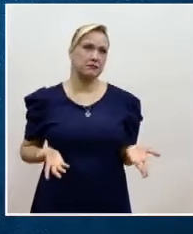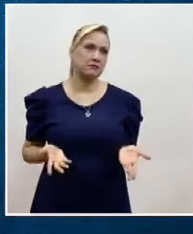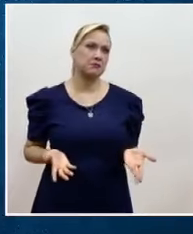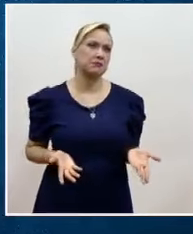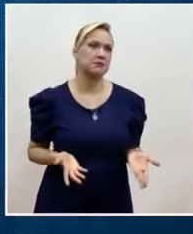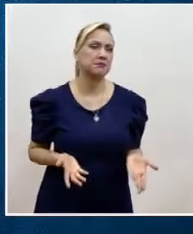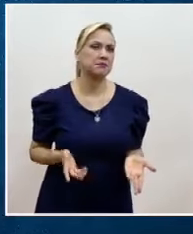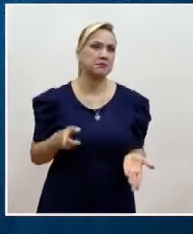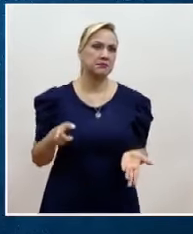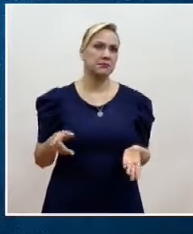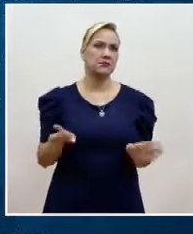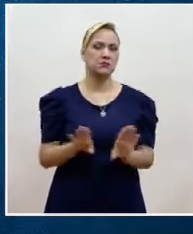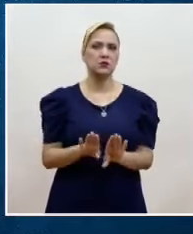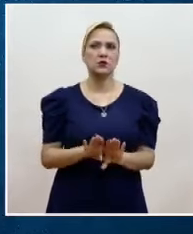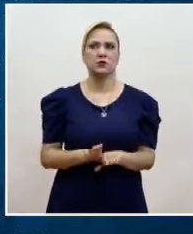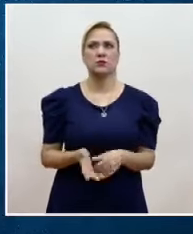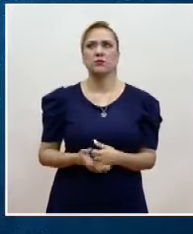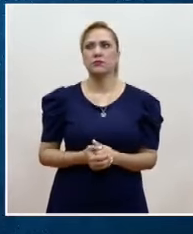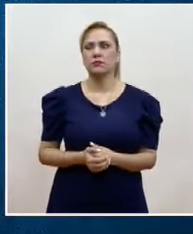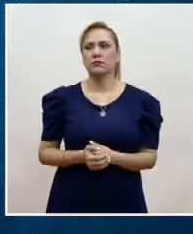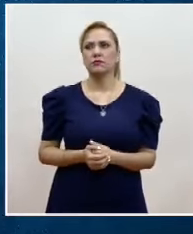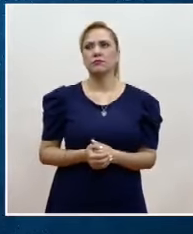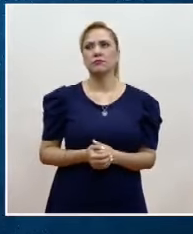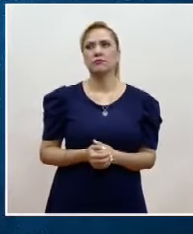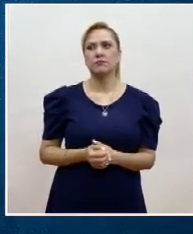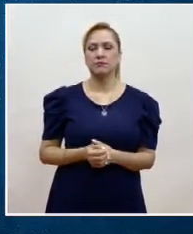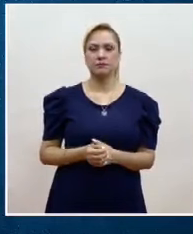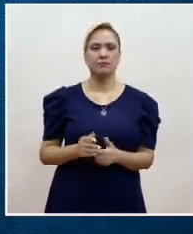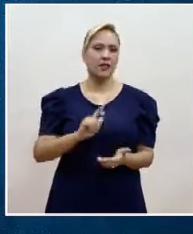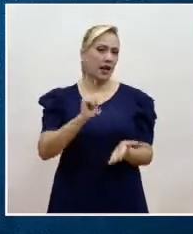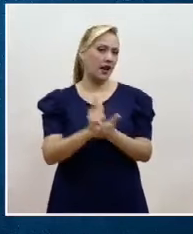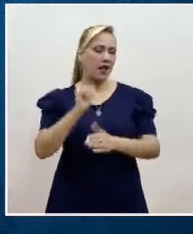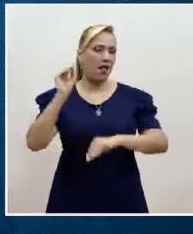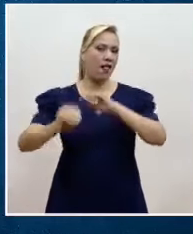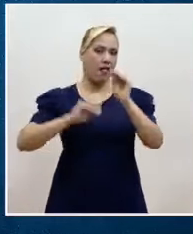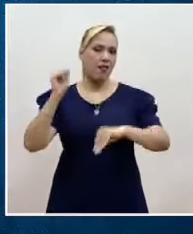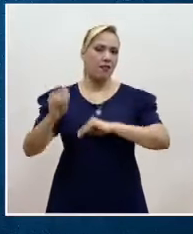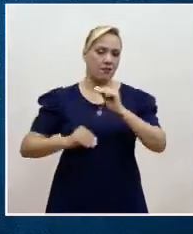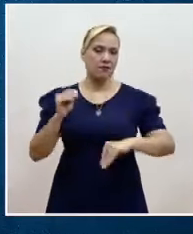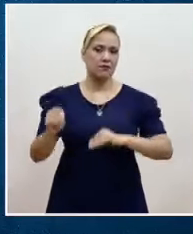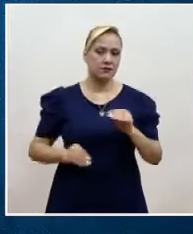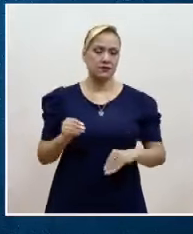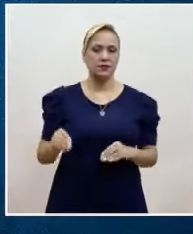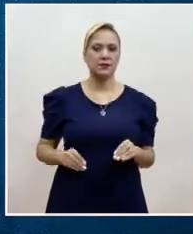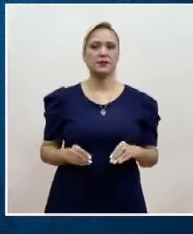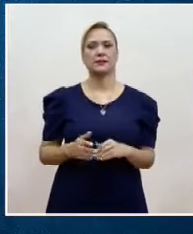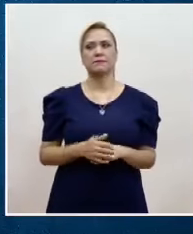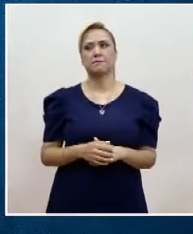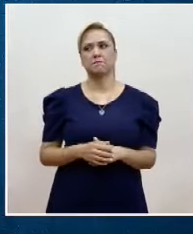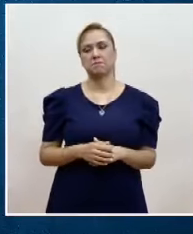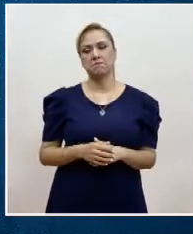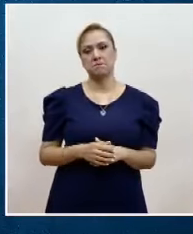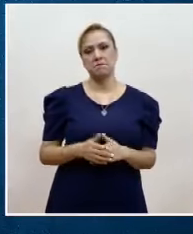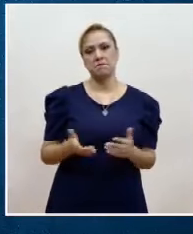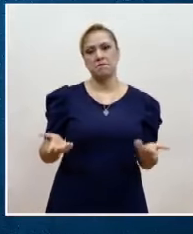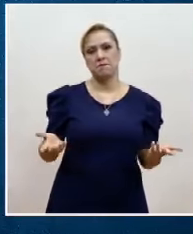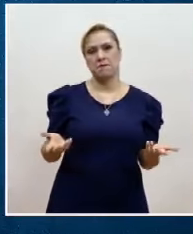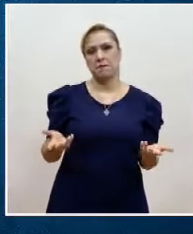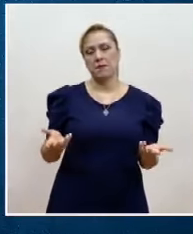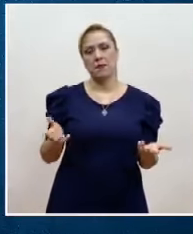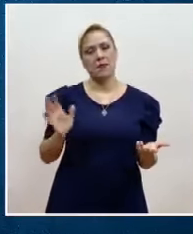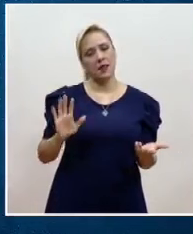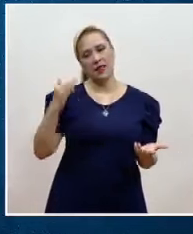como un proceso que pasa por un proceso legislativo, ¿no? En donde un órgano de representación Claro. vota, eso